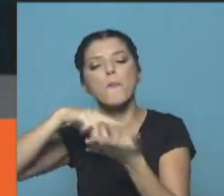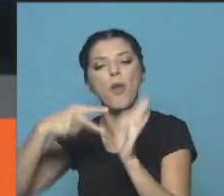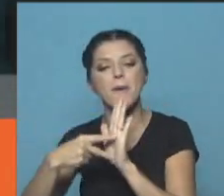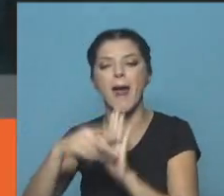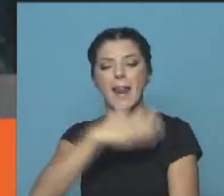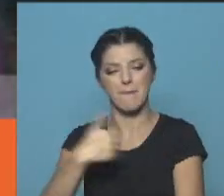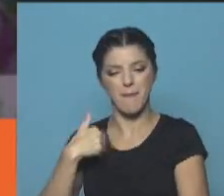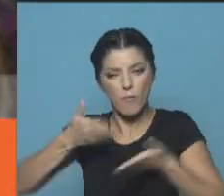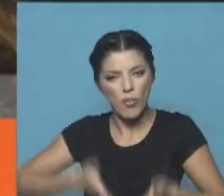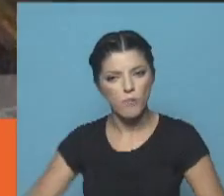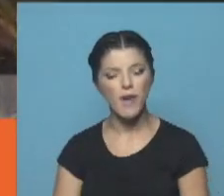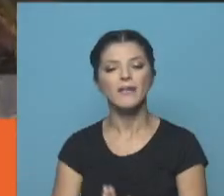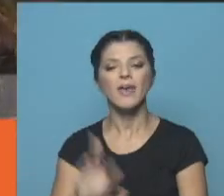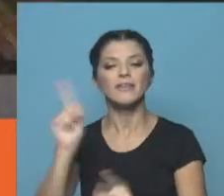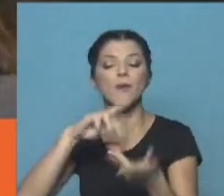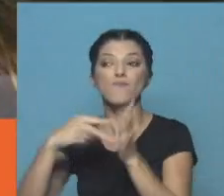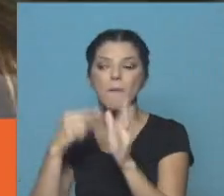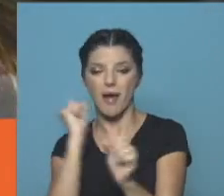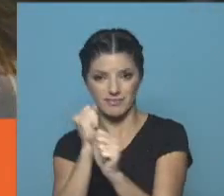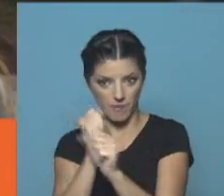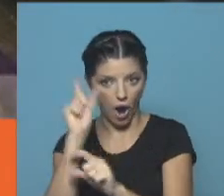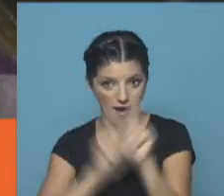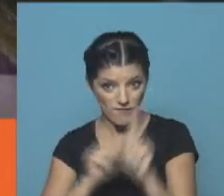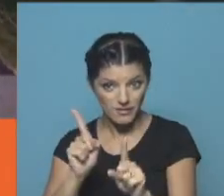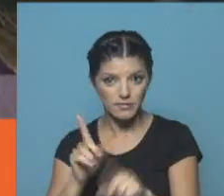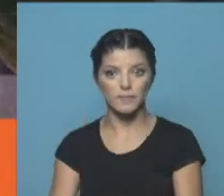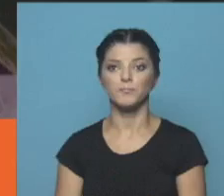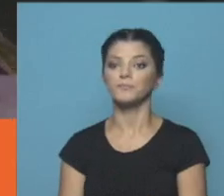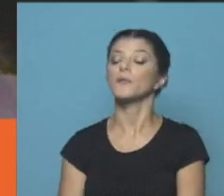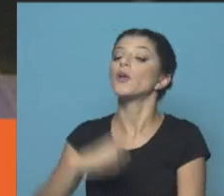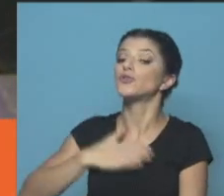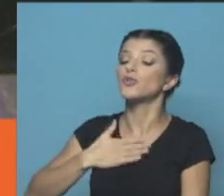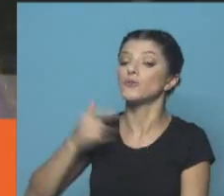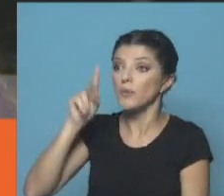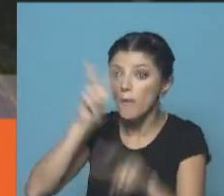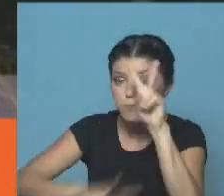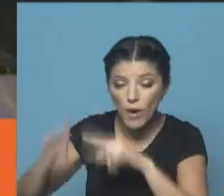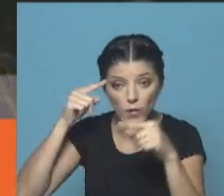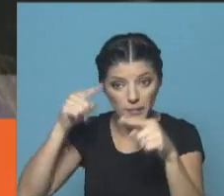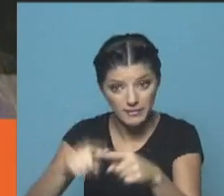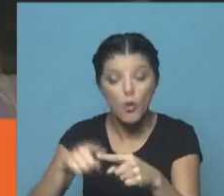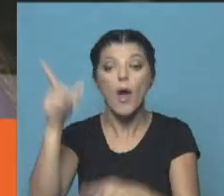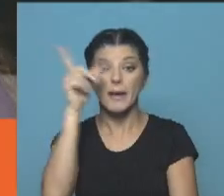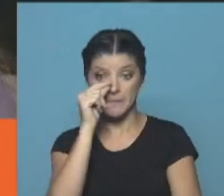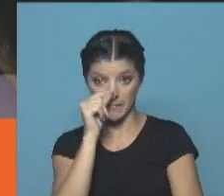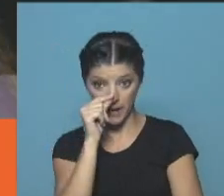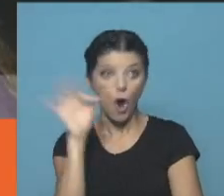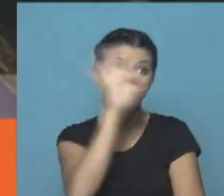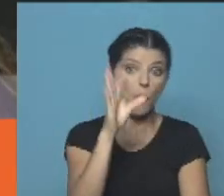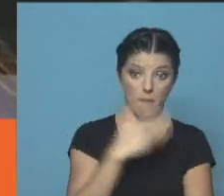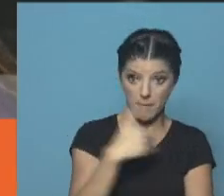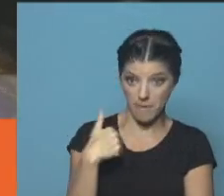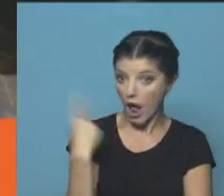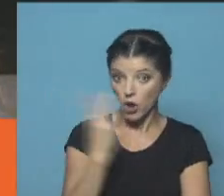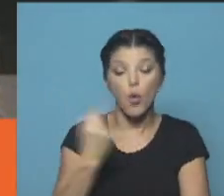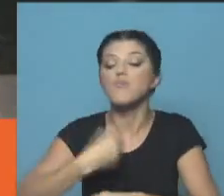que también nosotros promovemos una licencia familiar, que es una figura que pretende brindar días que puedan tomarse indistintamente el padre o madre, con incentivos